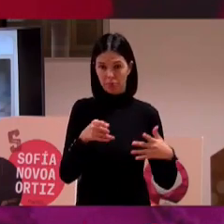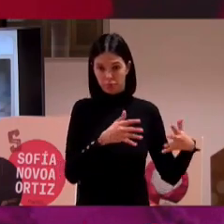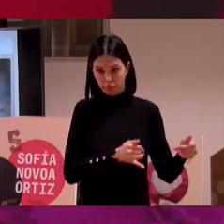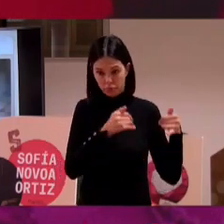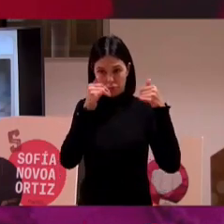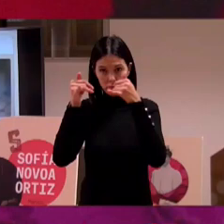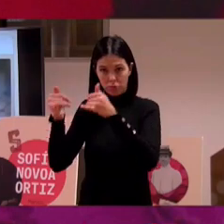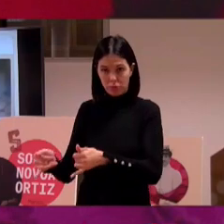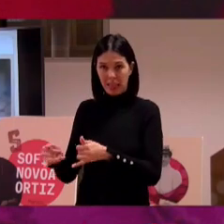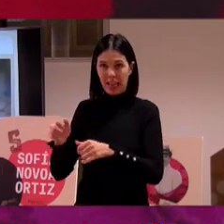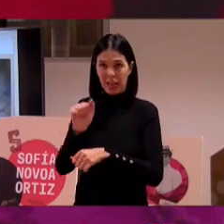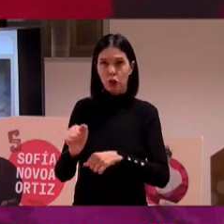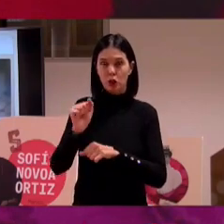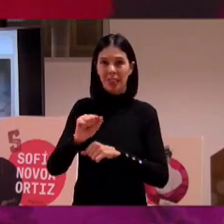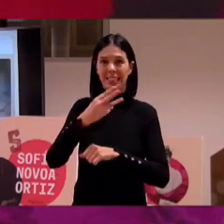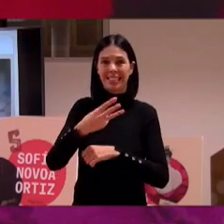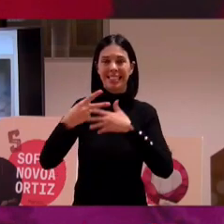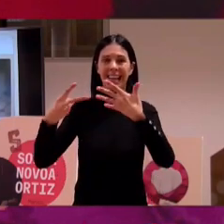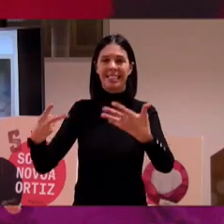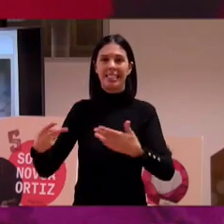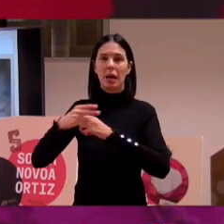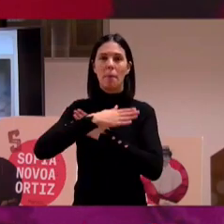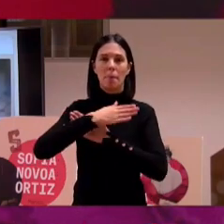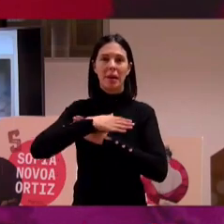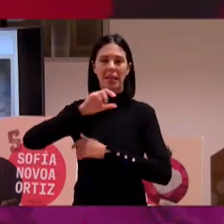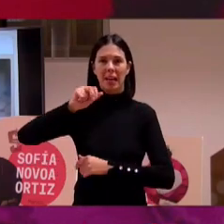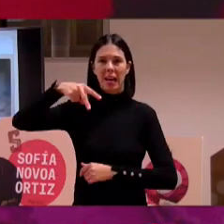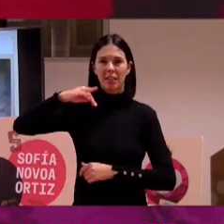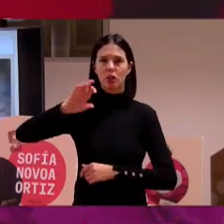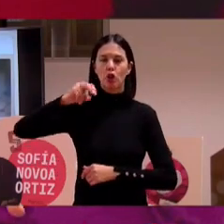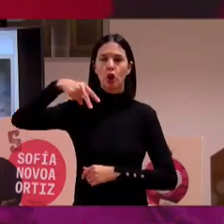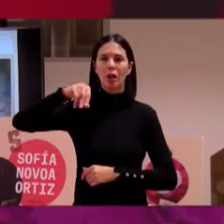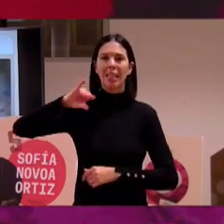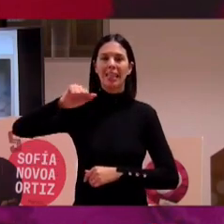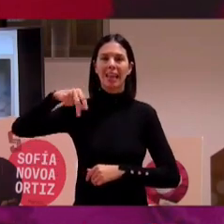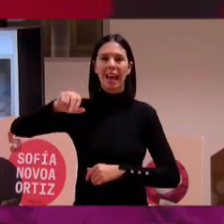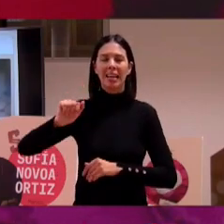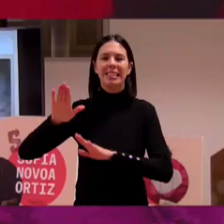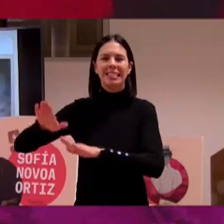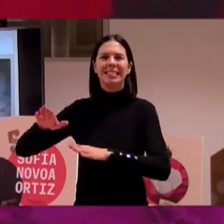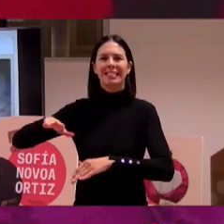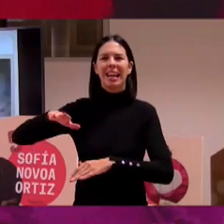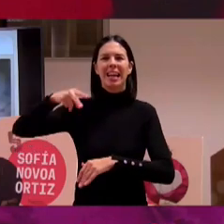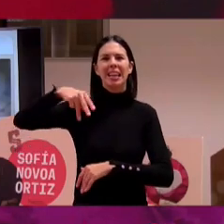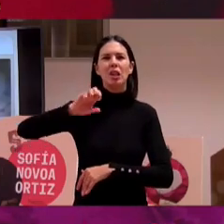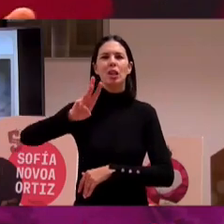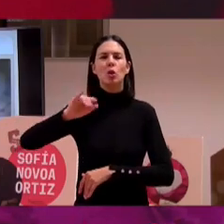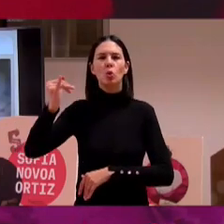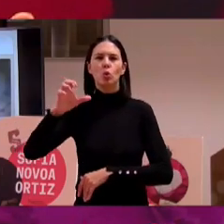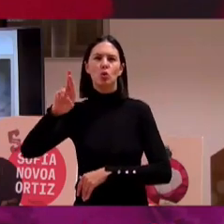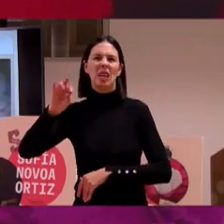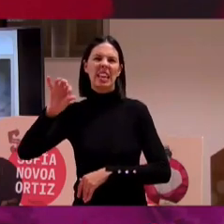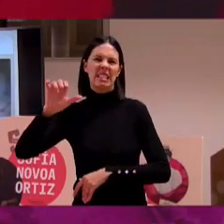no 37, María Antonina está en New Jersey, o sea, estaba, bueno, pues ahora dos horas e